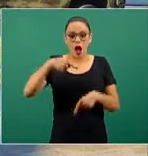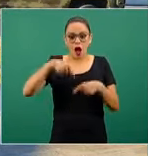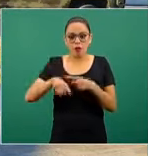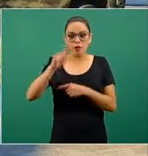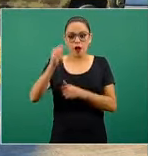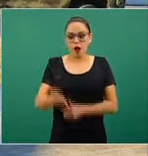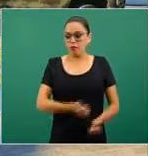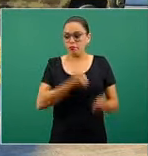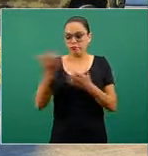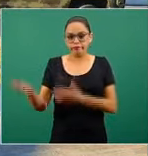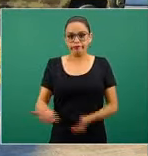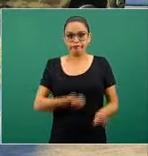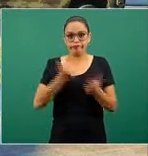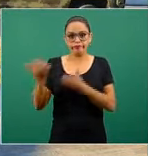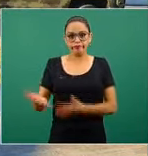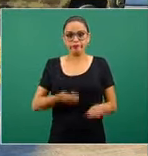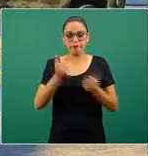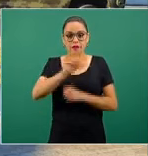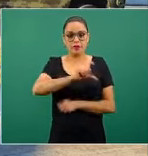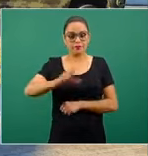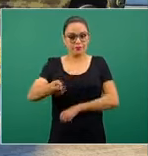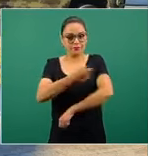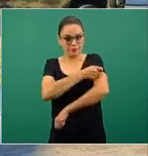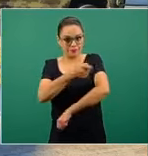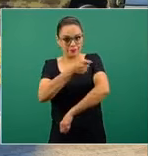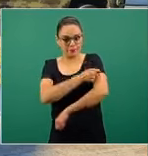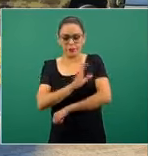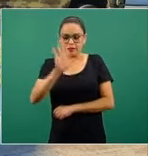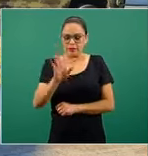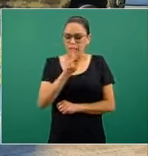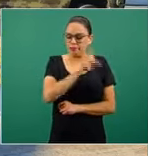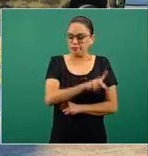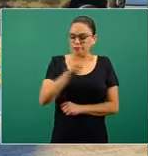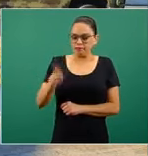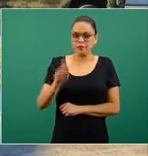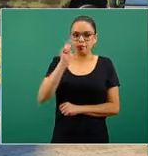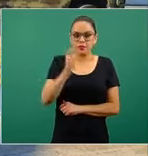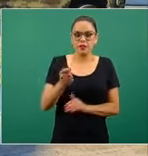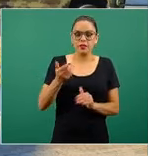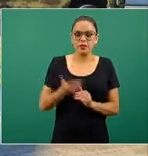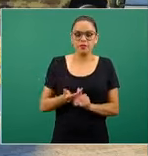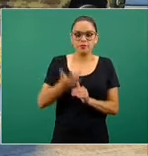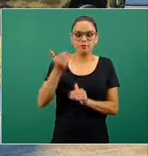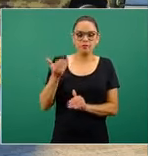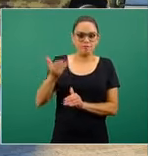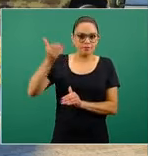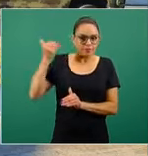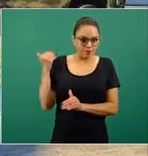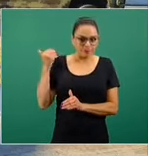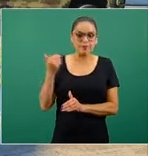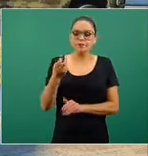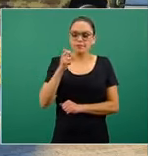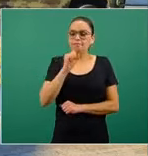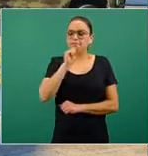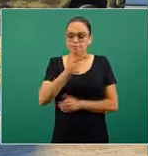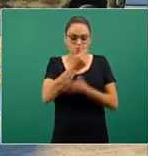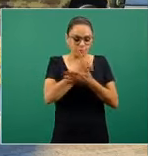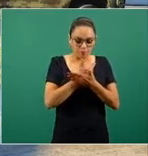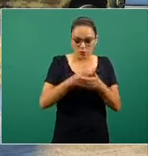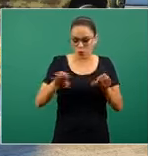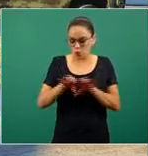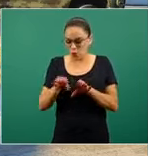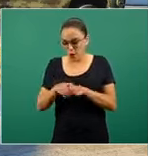la campaña de vacunación, similar a cómo se llevó a cabo la logística en ocasiones anteriores.